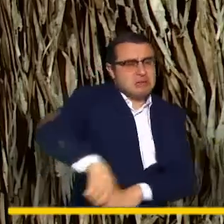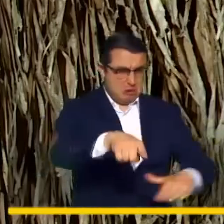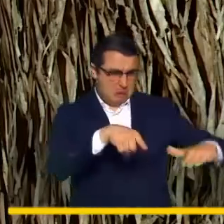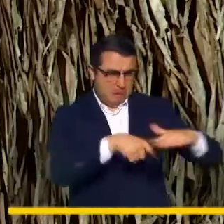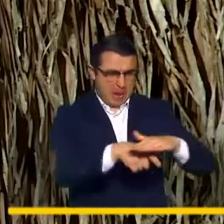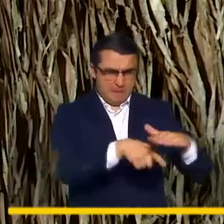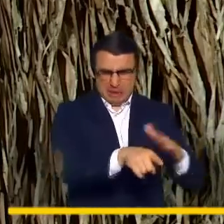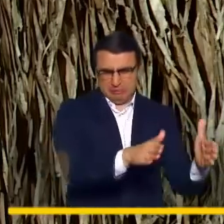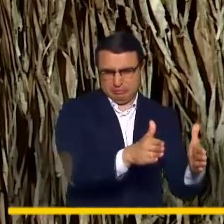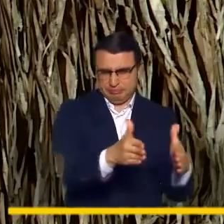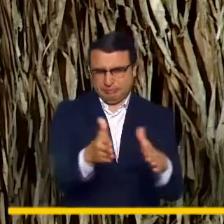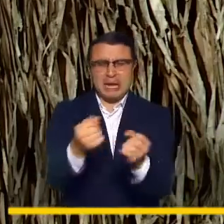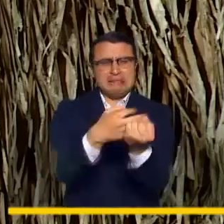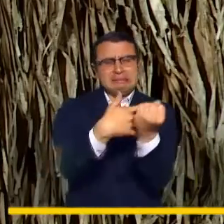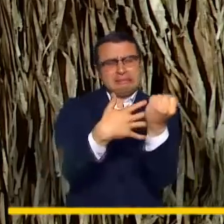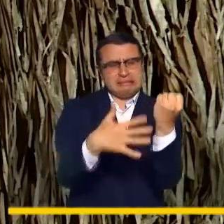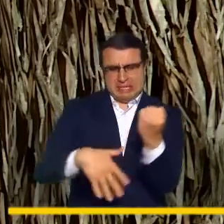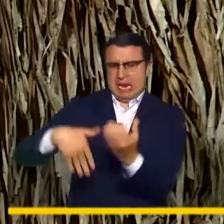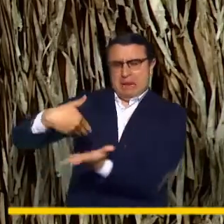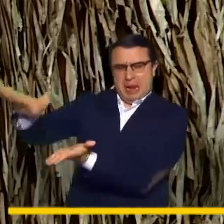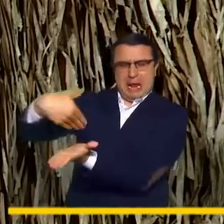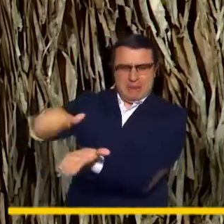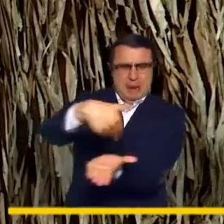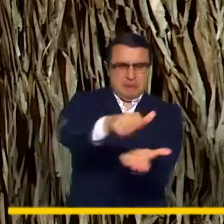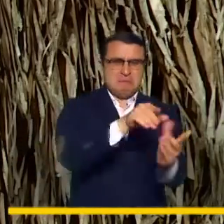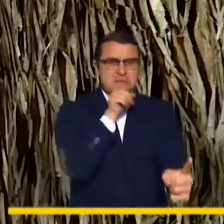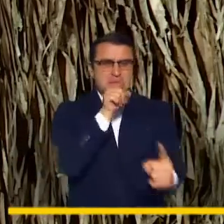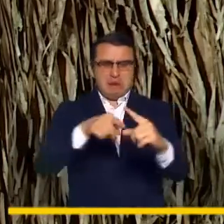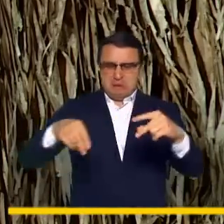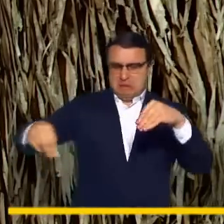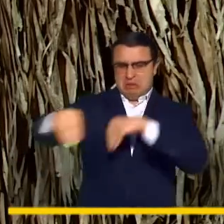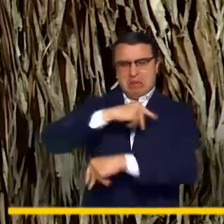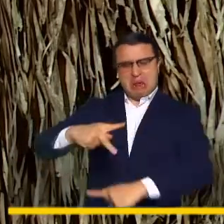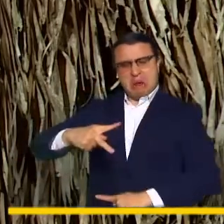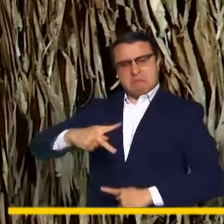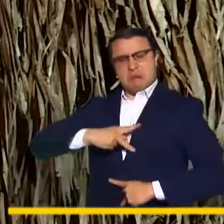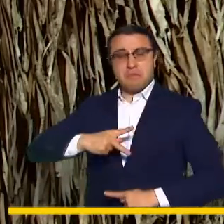masacre para acaparar la tierra.